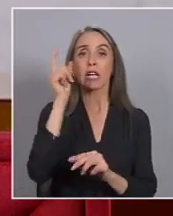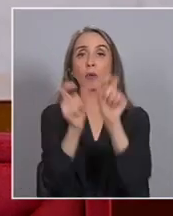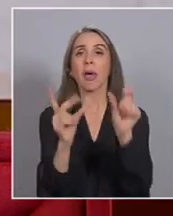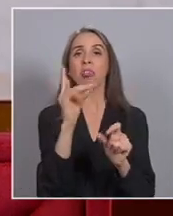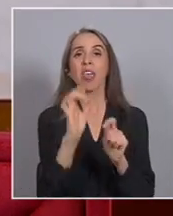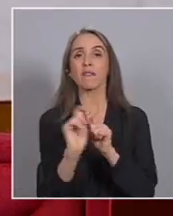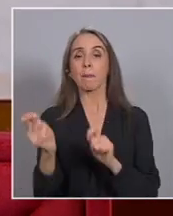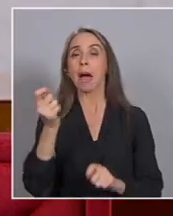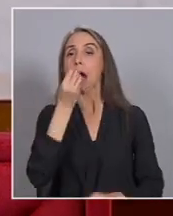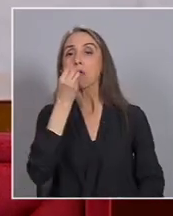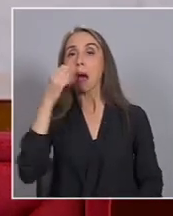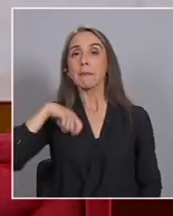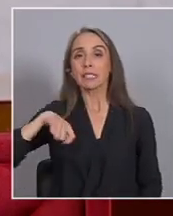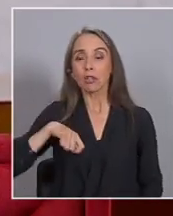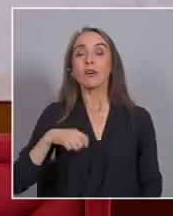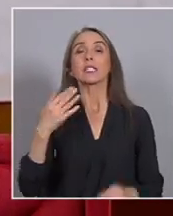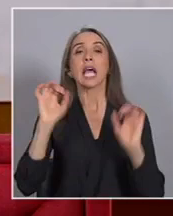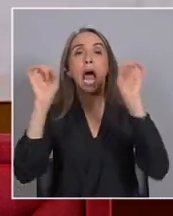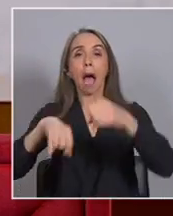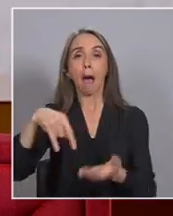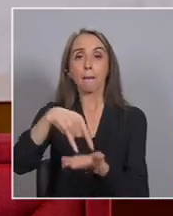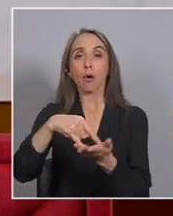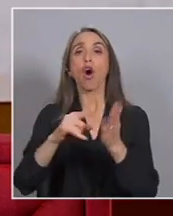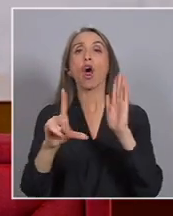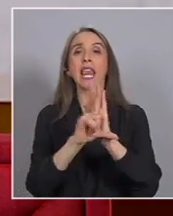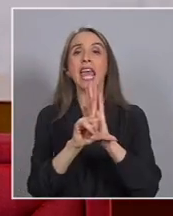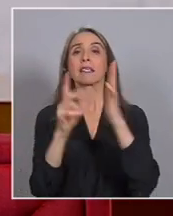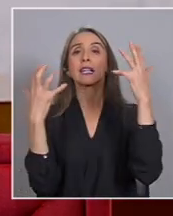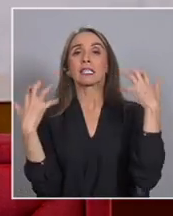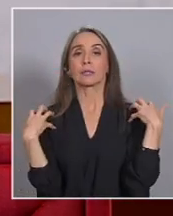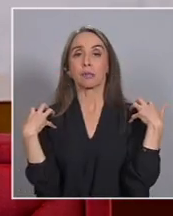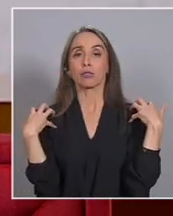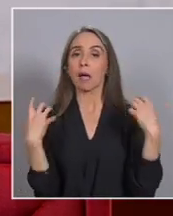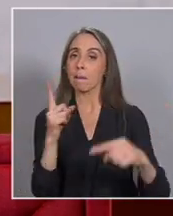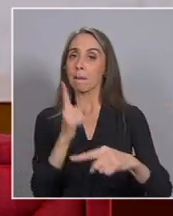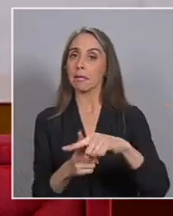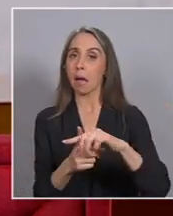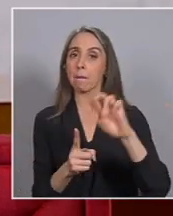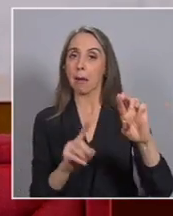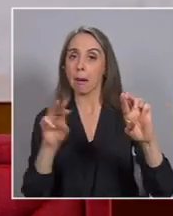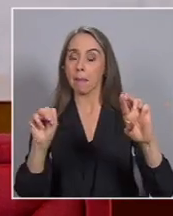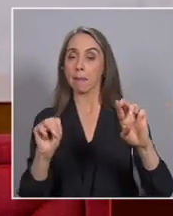logramos aprobar la Ley de Responsabilidad Parental y Pago Efectivo de estas deudas.